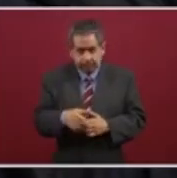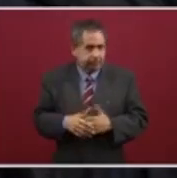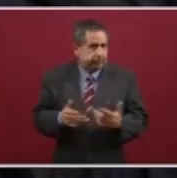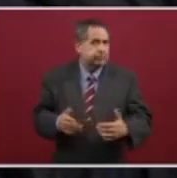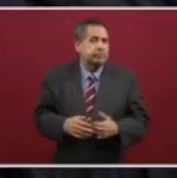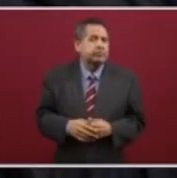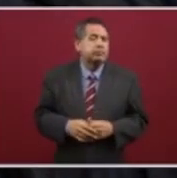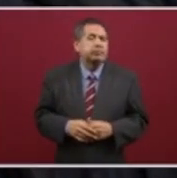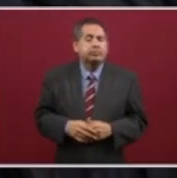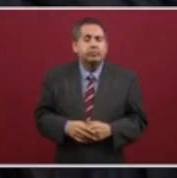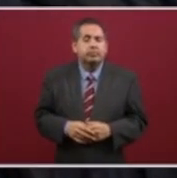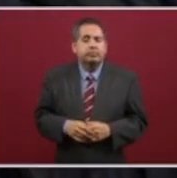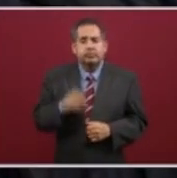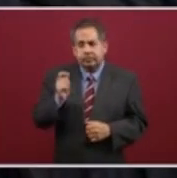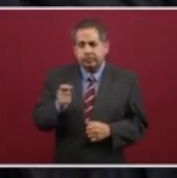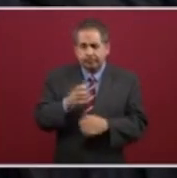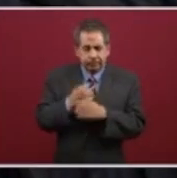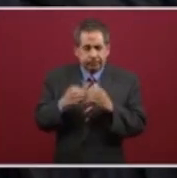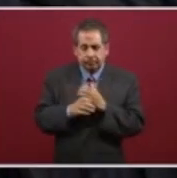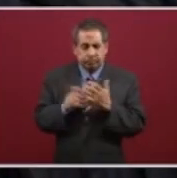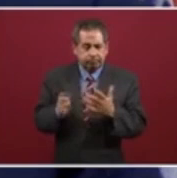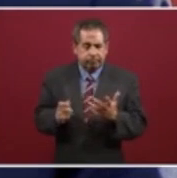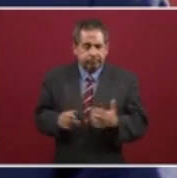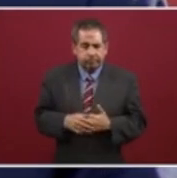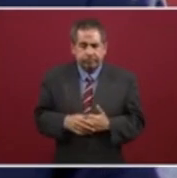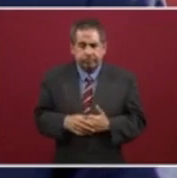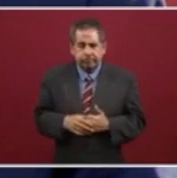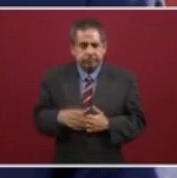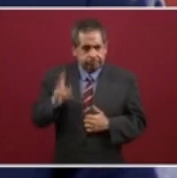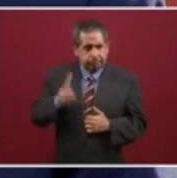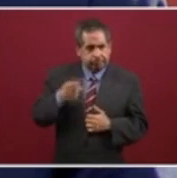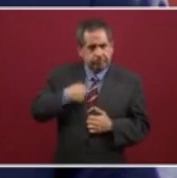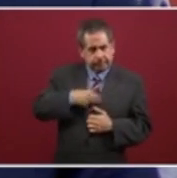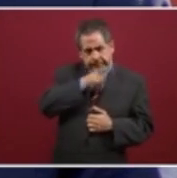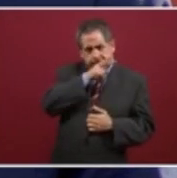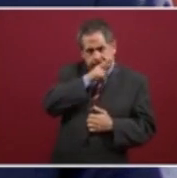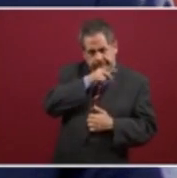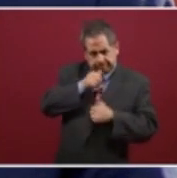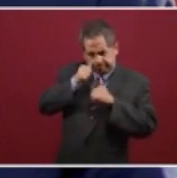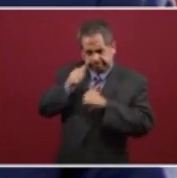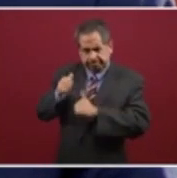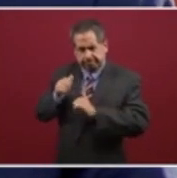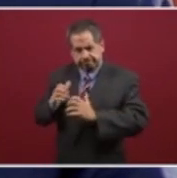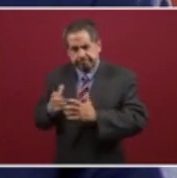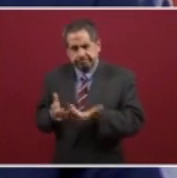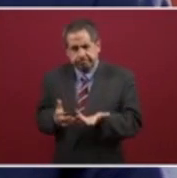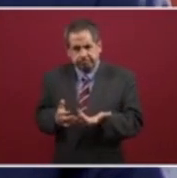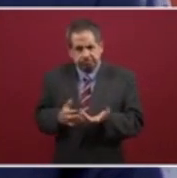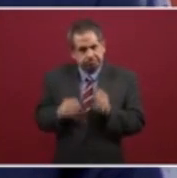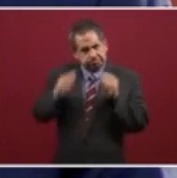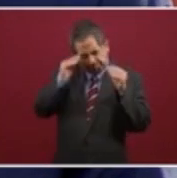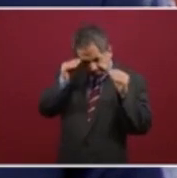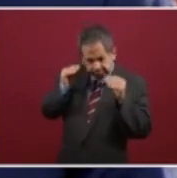Entonces, son cosas que nos preocupan y